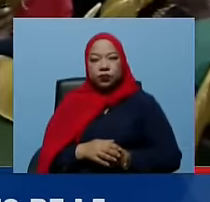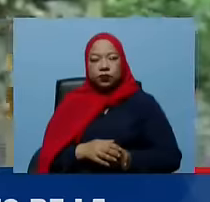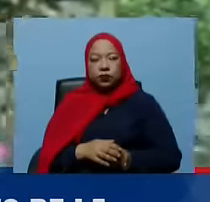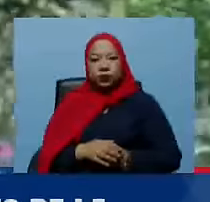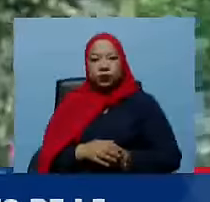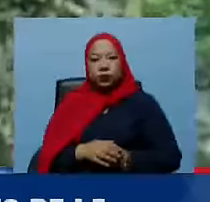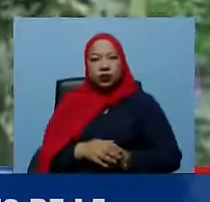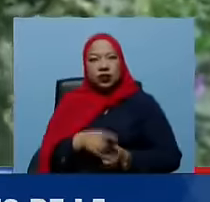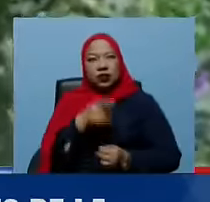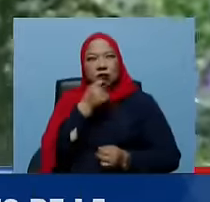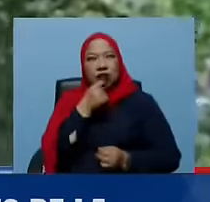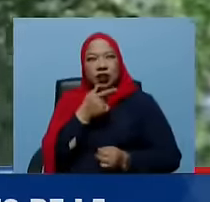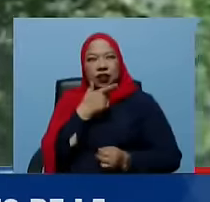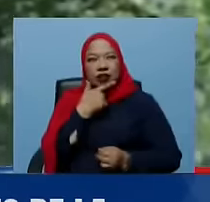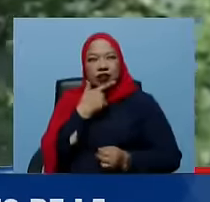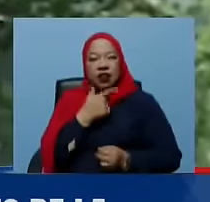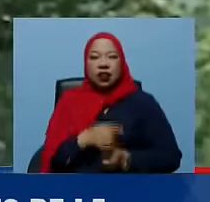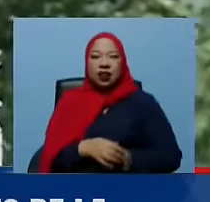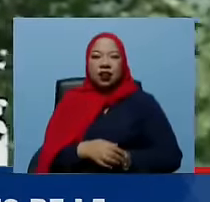Es muy bonito